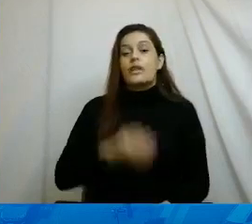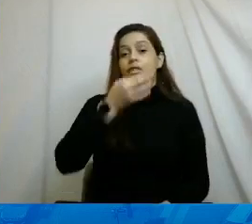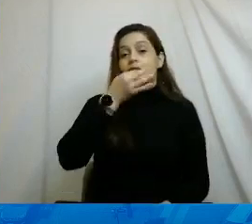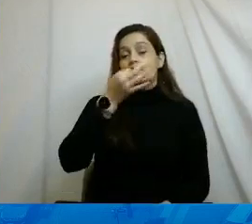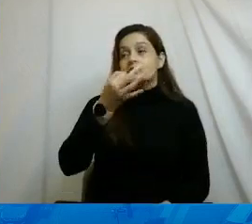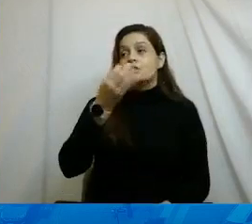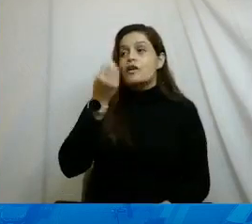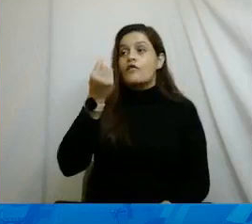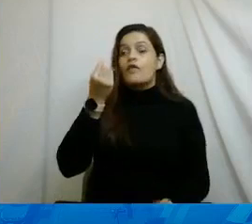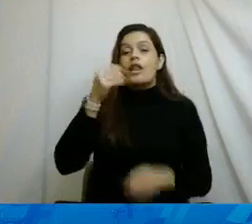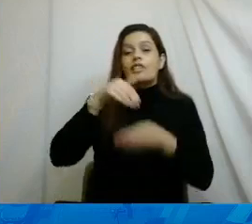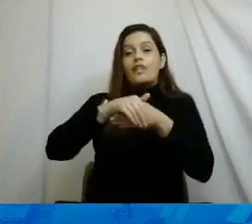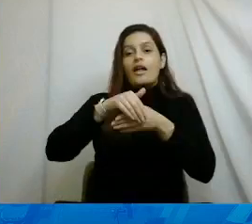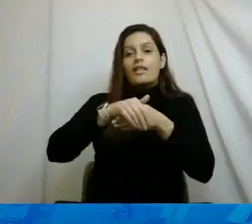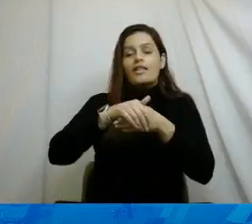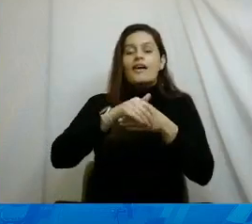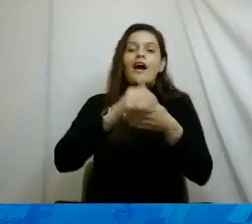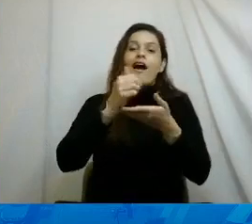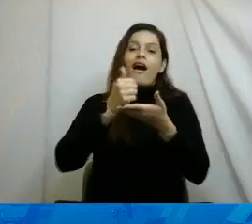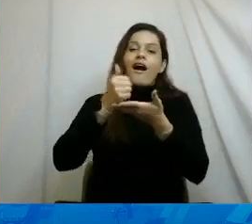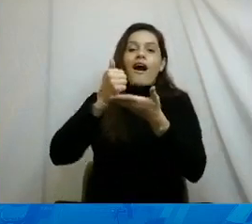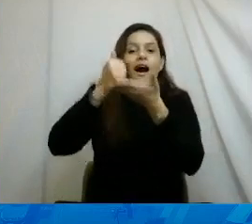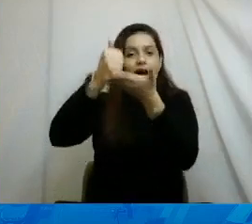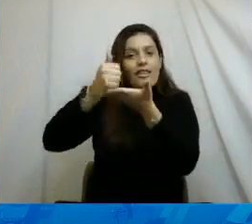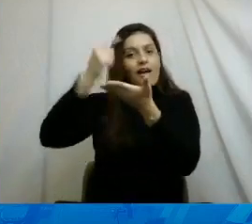Buenas tardes, señora alcaldesa, señores concejales.